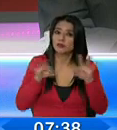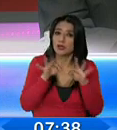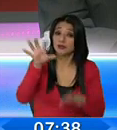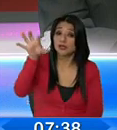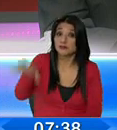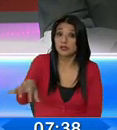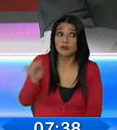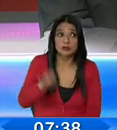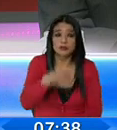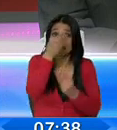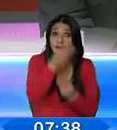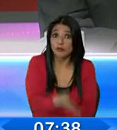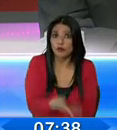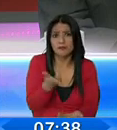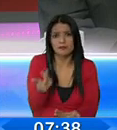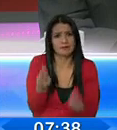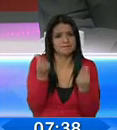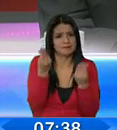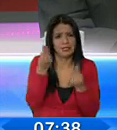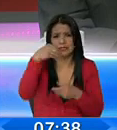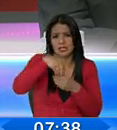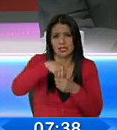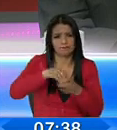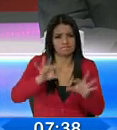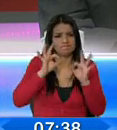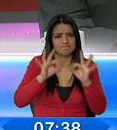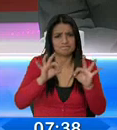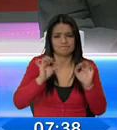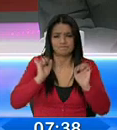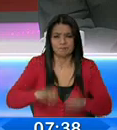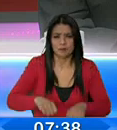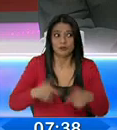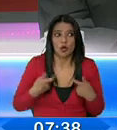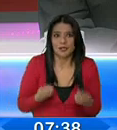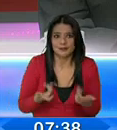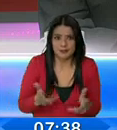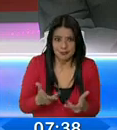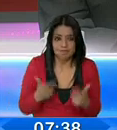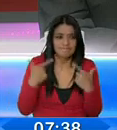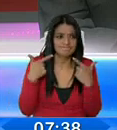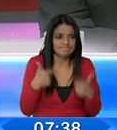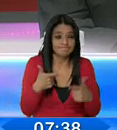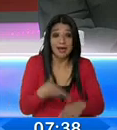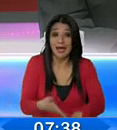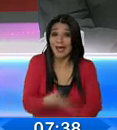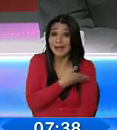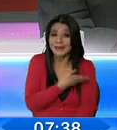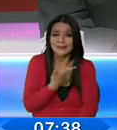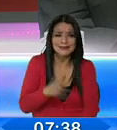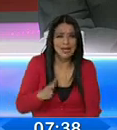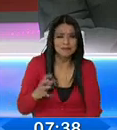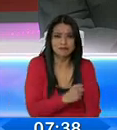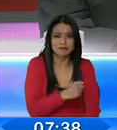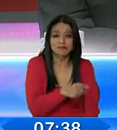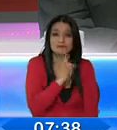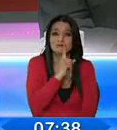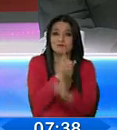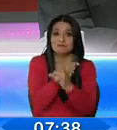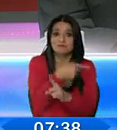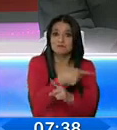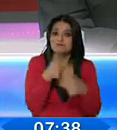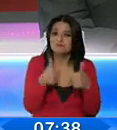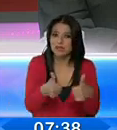Estado no solamente un gran ahorro de recursos en la medida en que se constataría con anterioridad que existan las